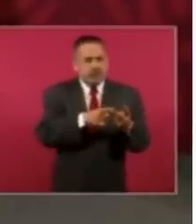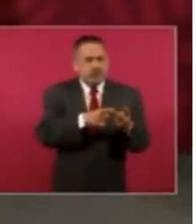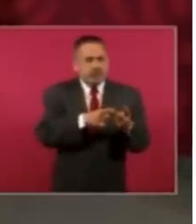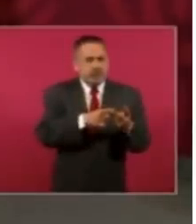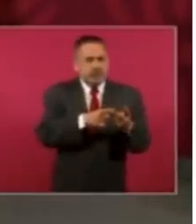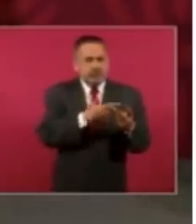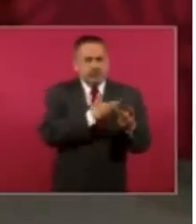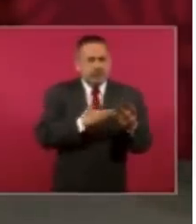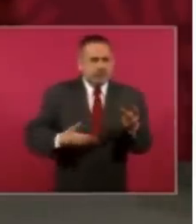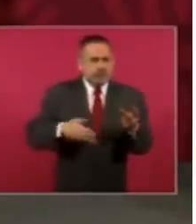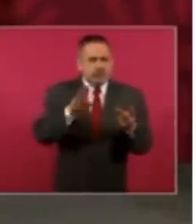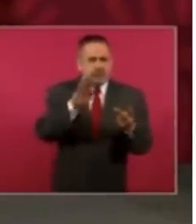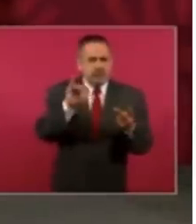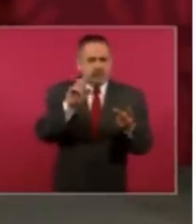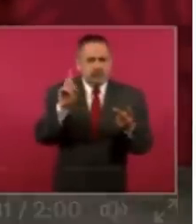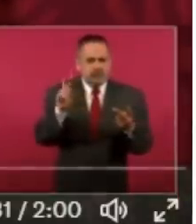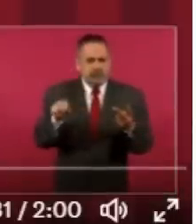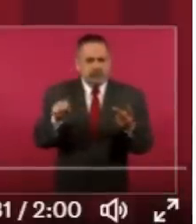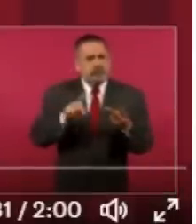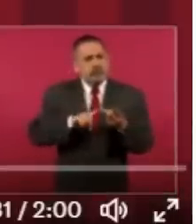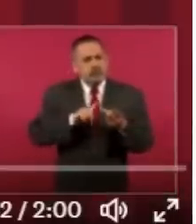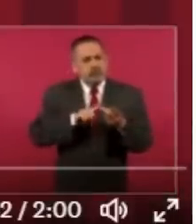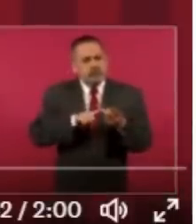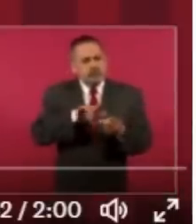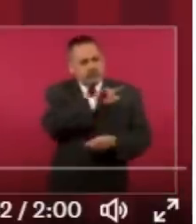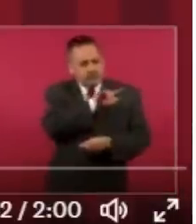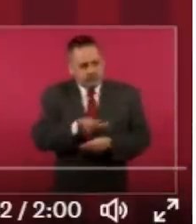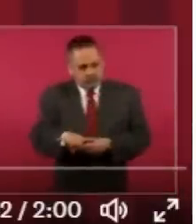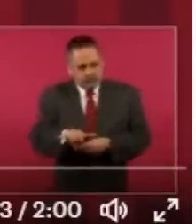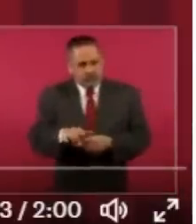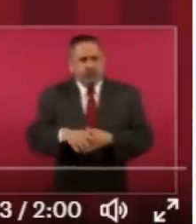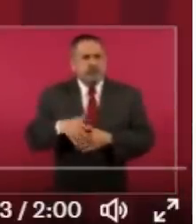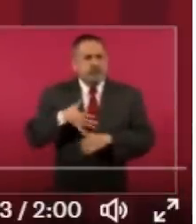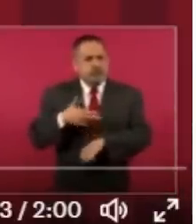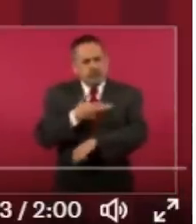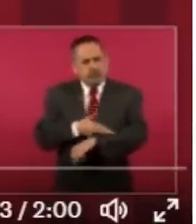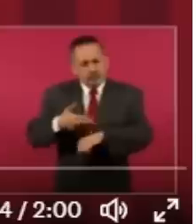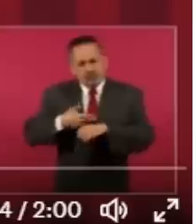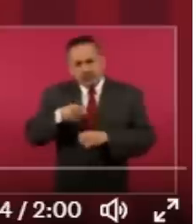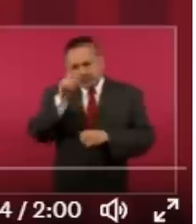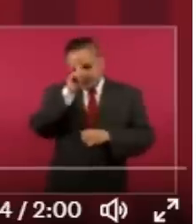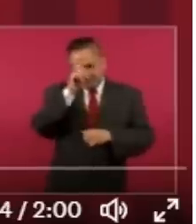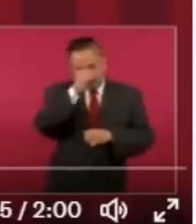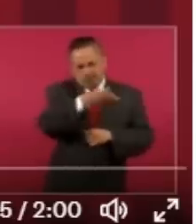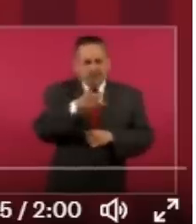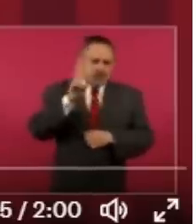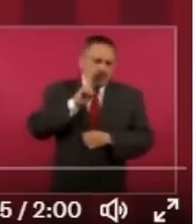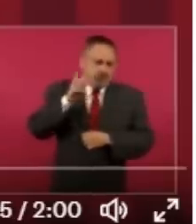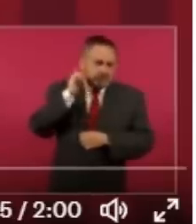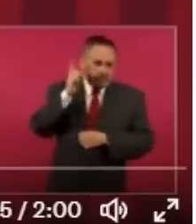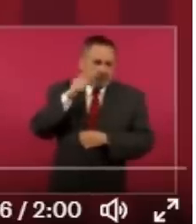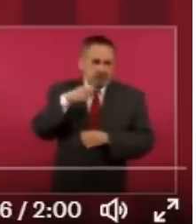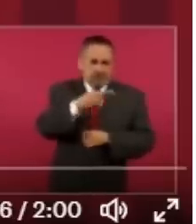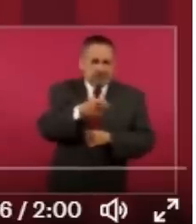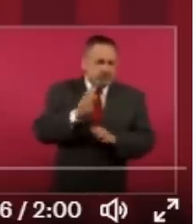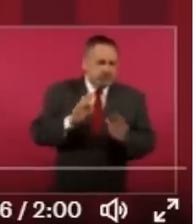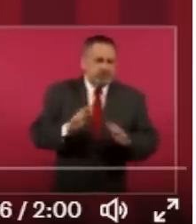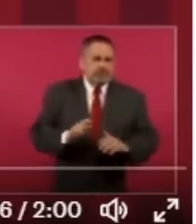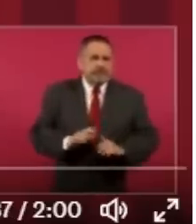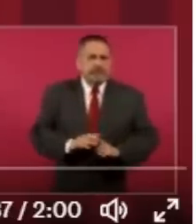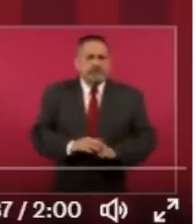de el presidente biden yo estoy haciendo de la recomendación y ojalá y